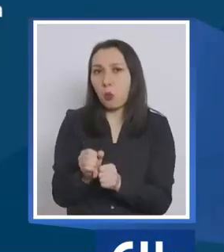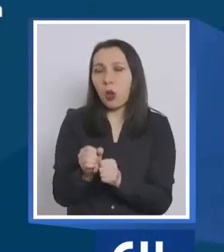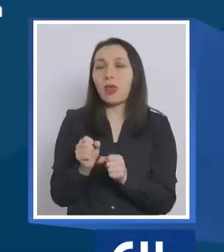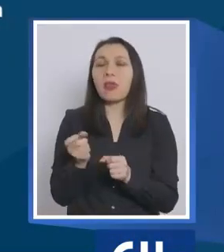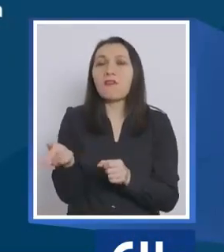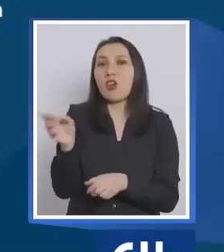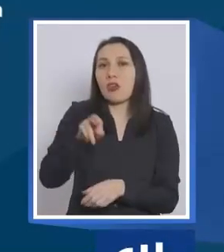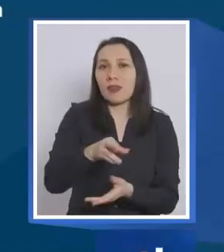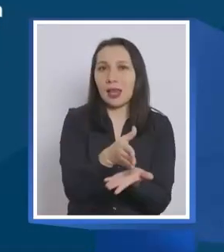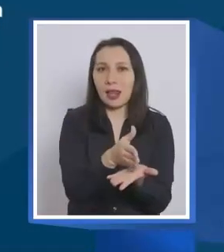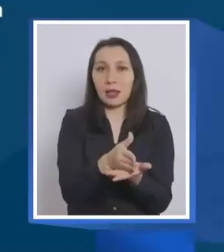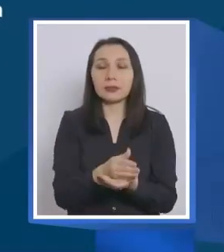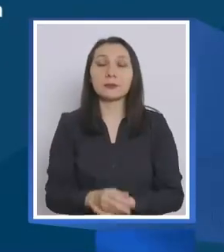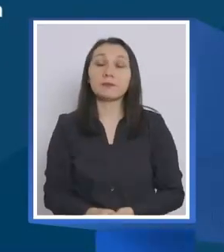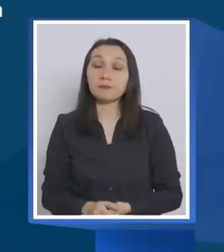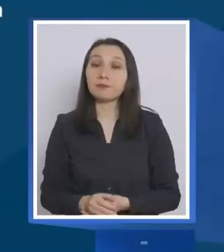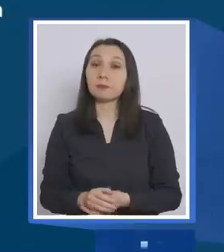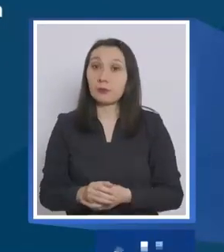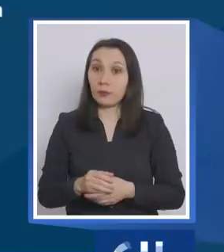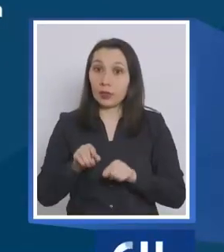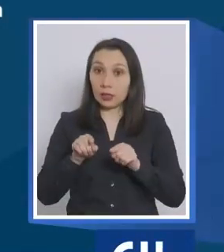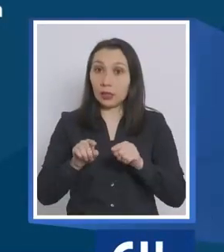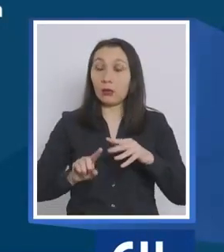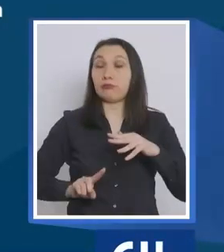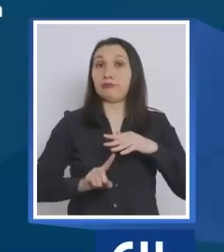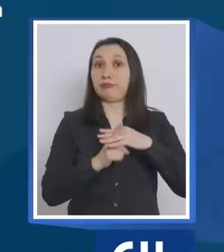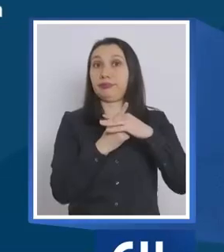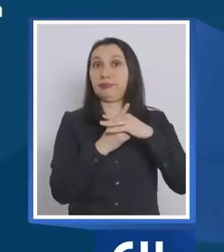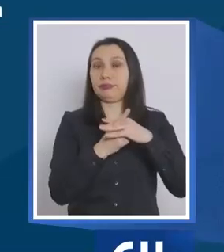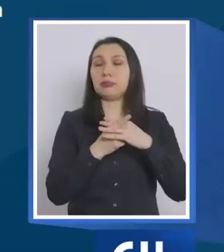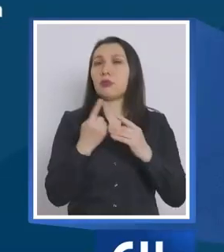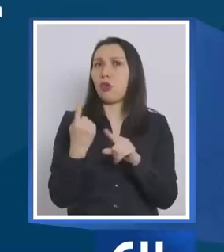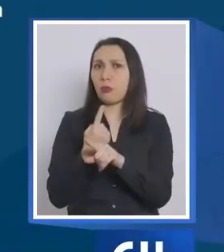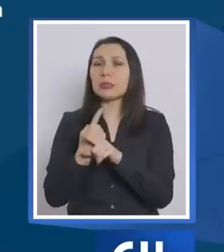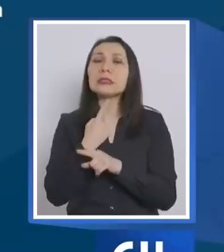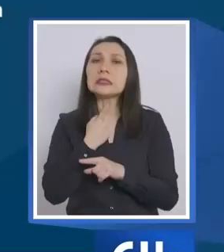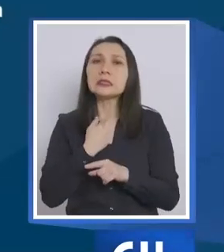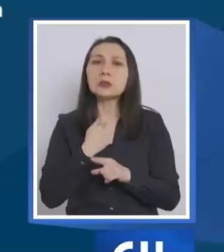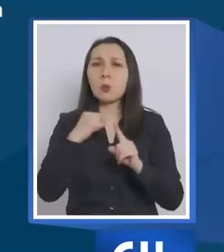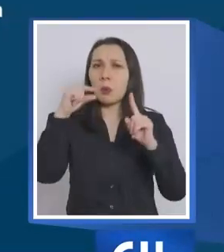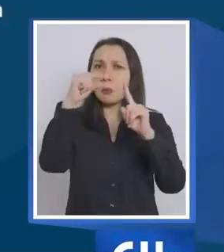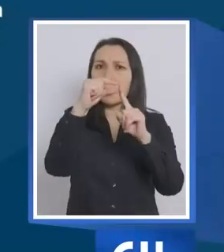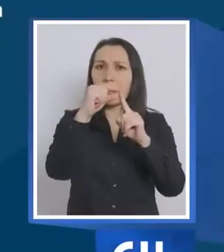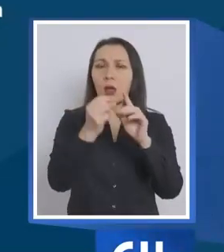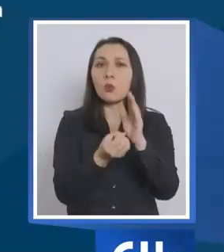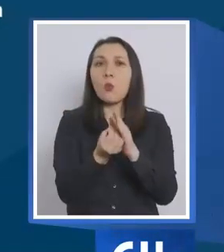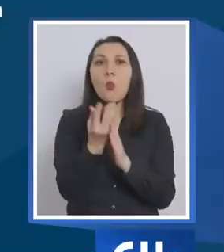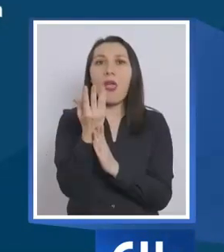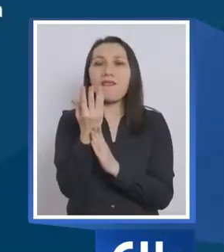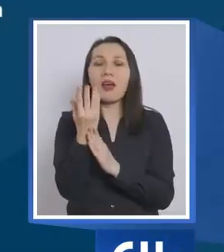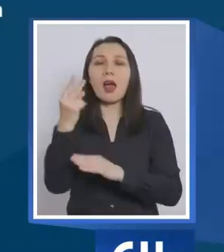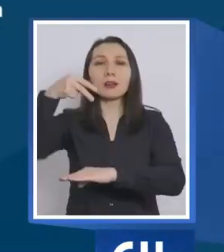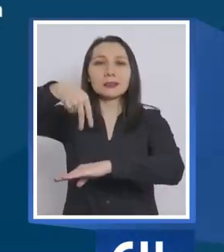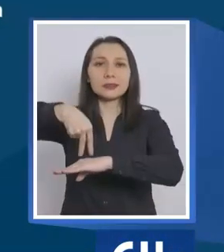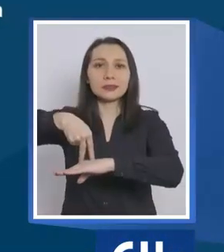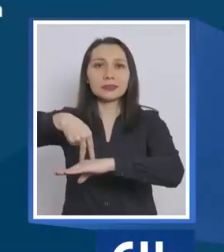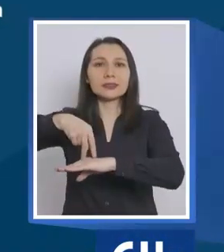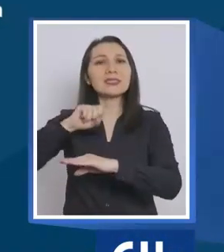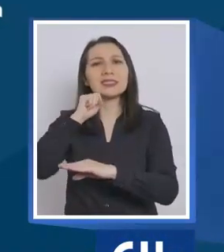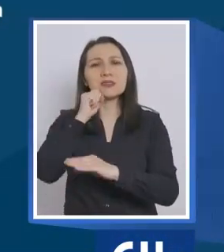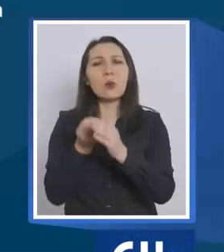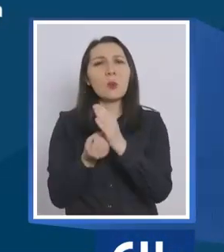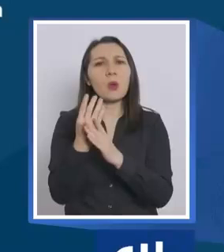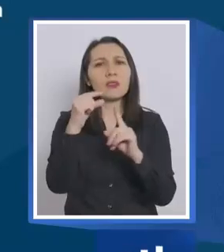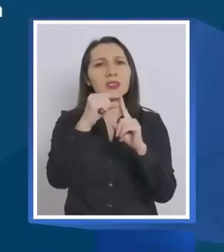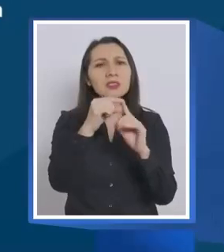sea posible. Surge, y esto es bien interesante de las conversaciones, un concepto, el concepto de la nueva presencialidad.